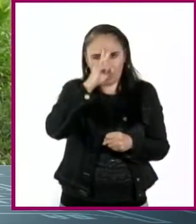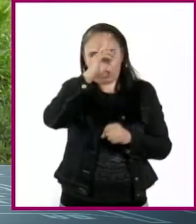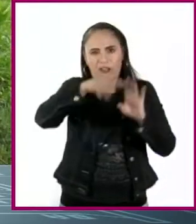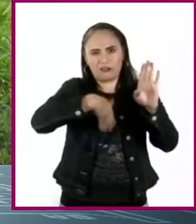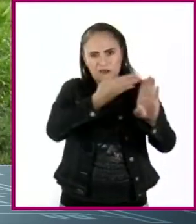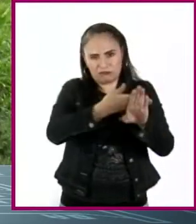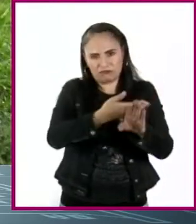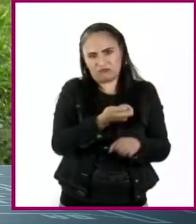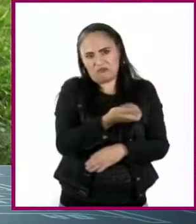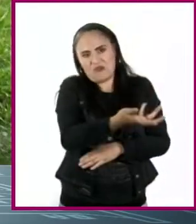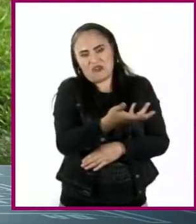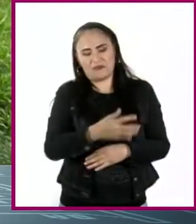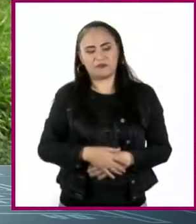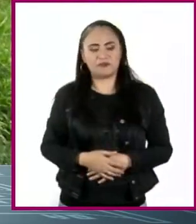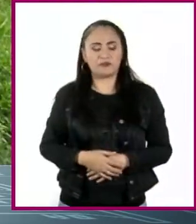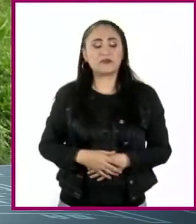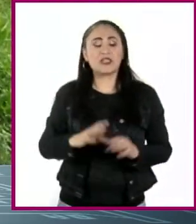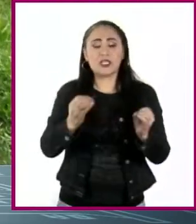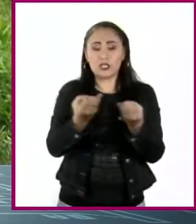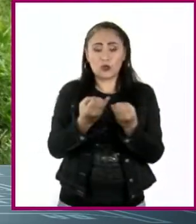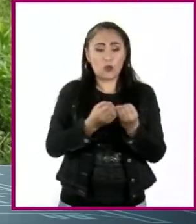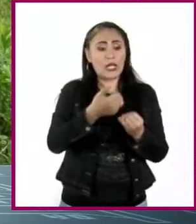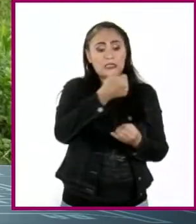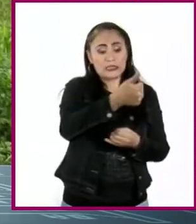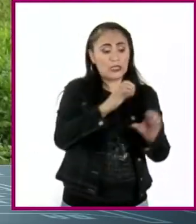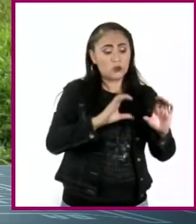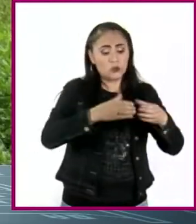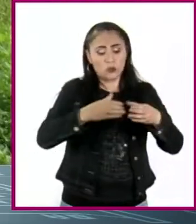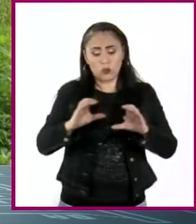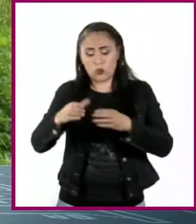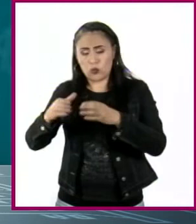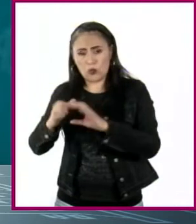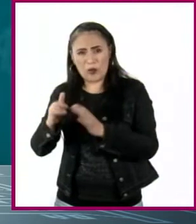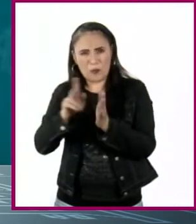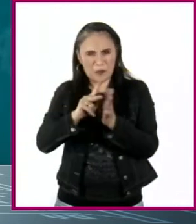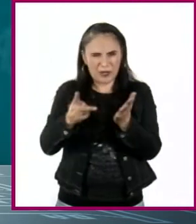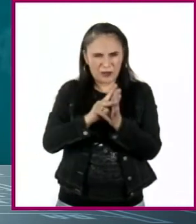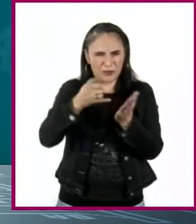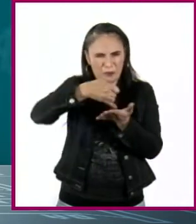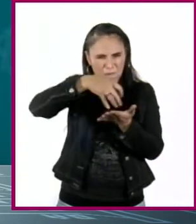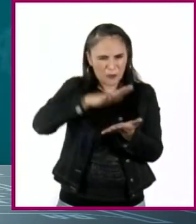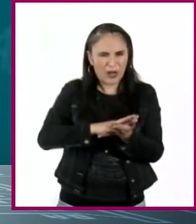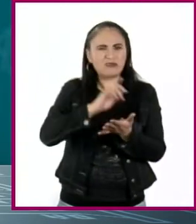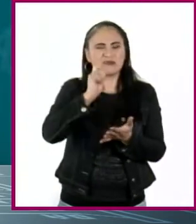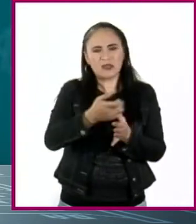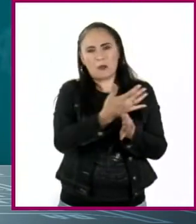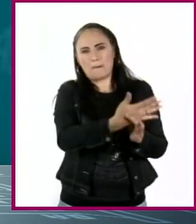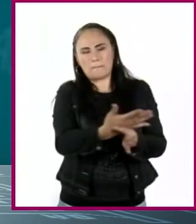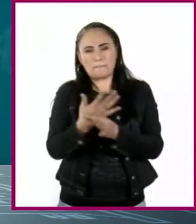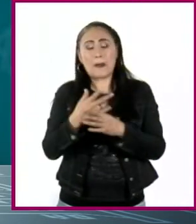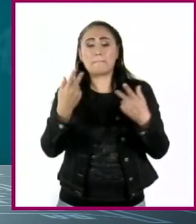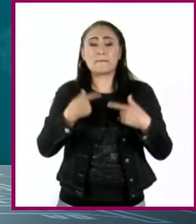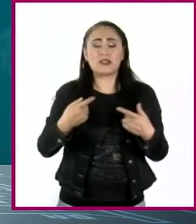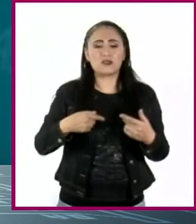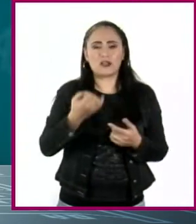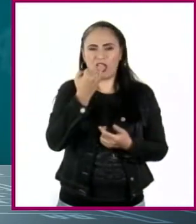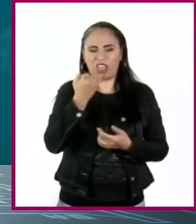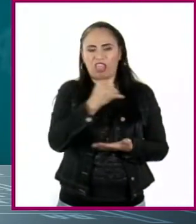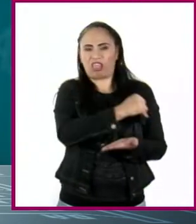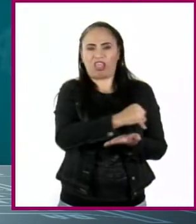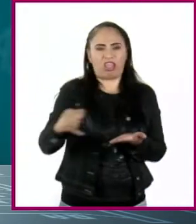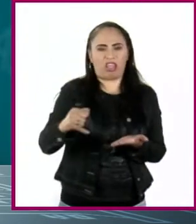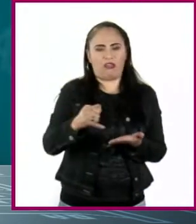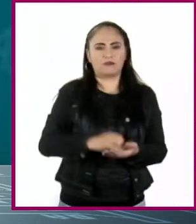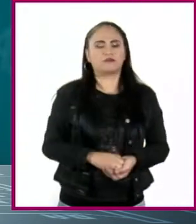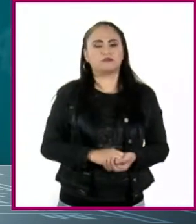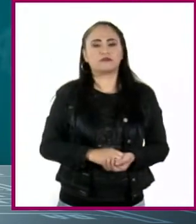estereotipos detectados en la cobertura de 6 comunidades donde se revisaron los medios impresos fue que son personas marginadas. Esto es, que están